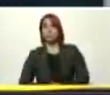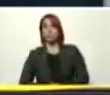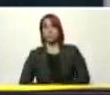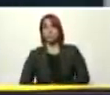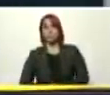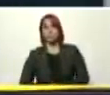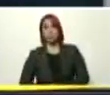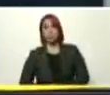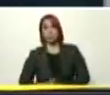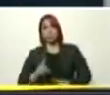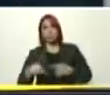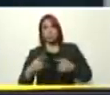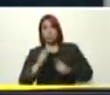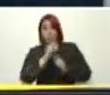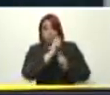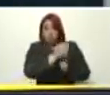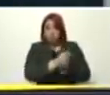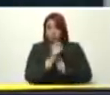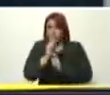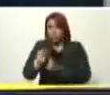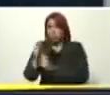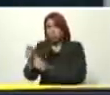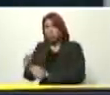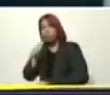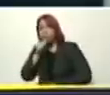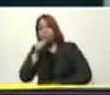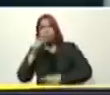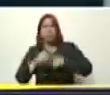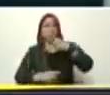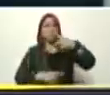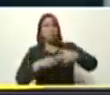Y después de designar, ¿cuál es el plan de gobierno?